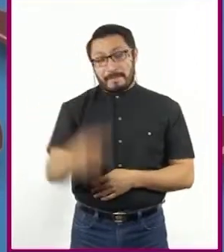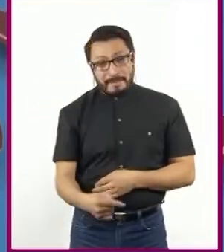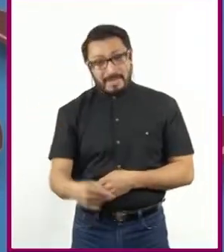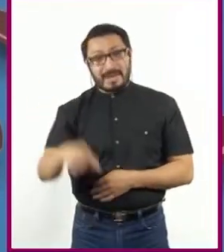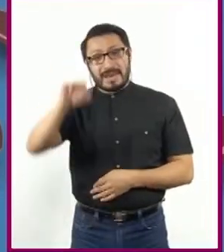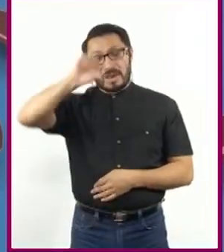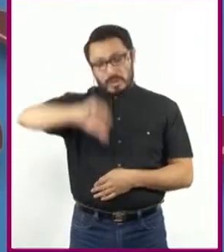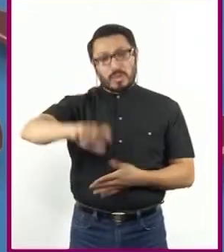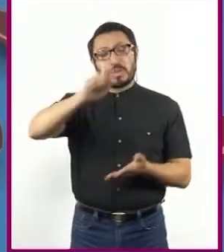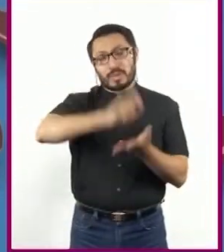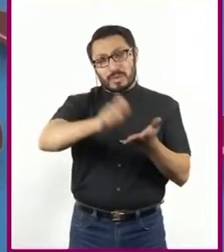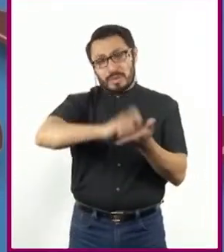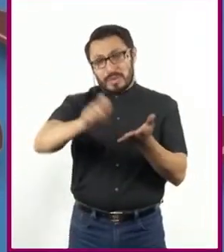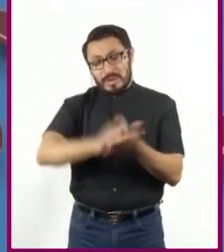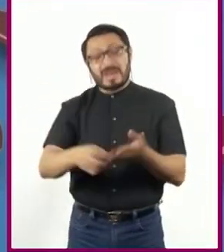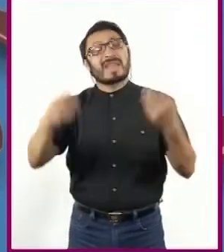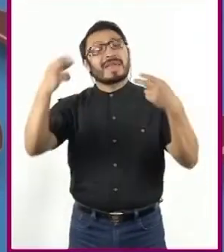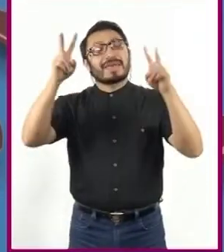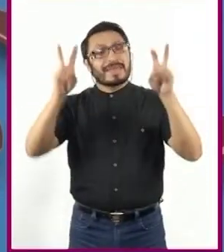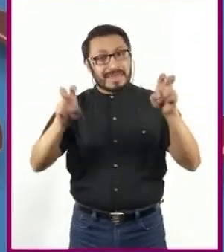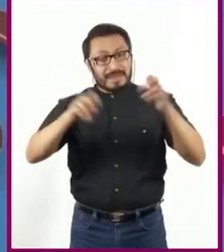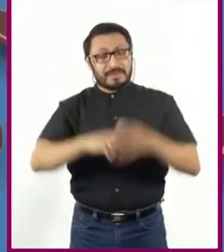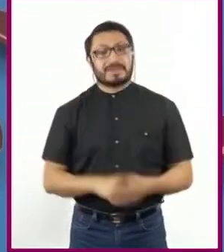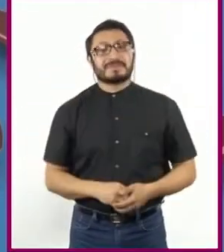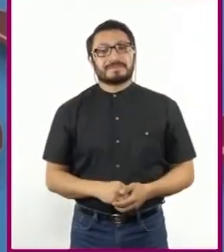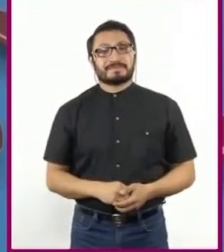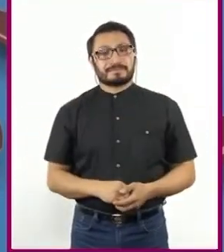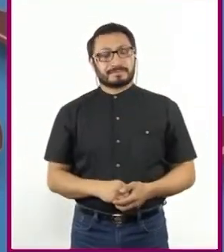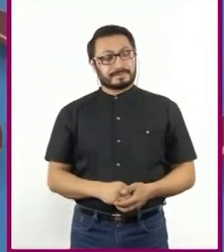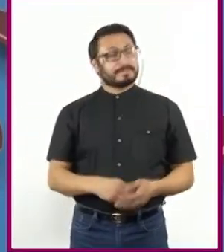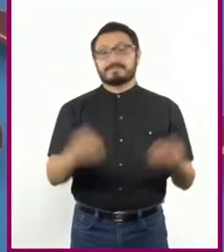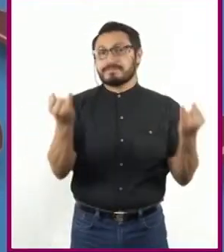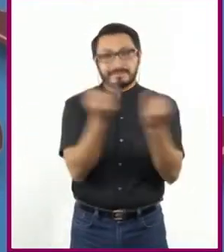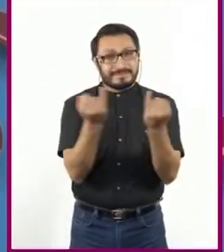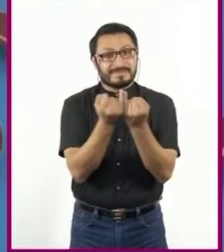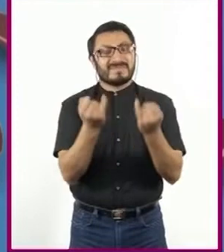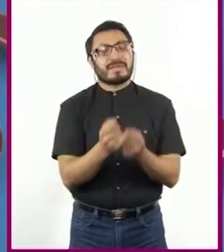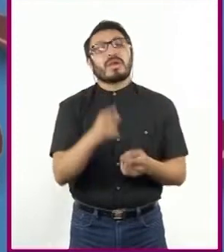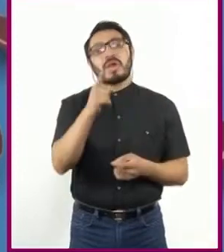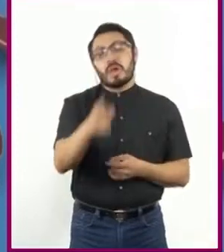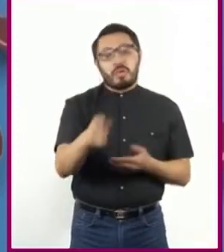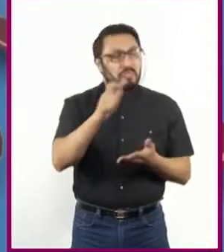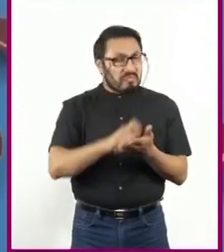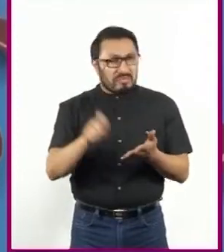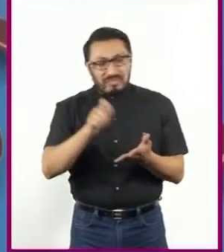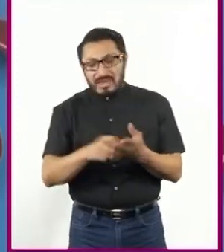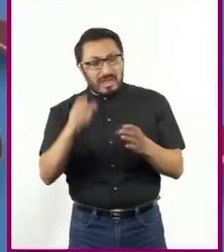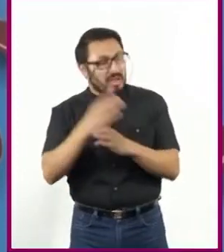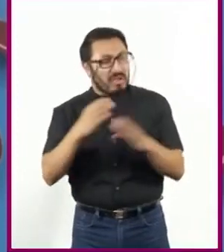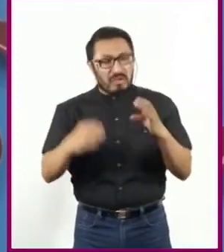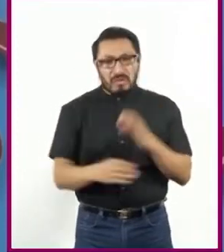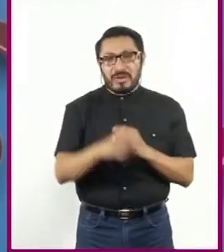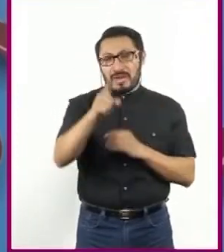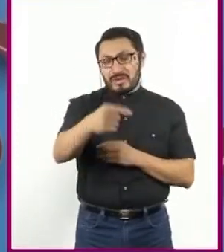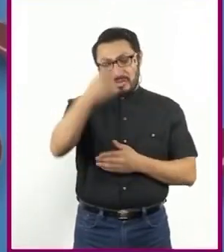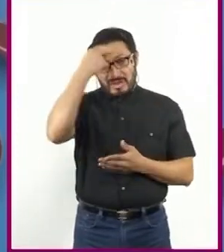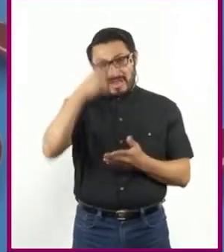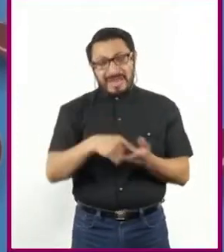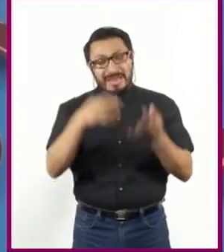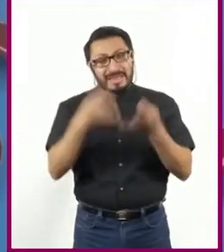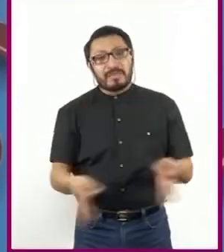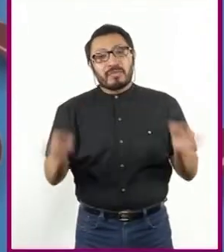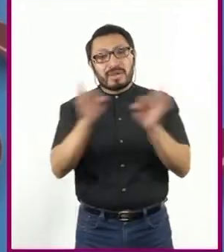el registro y desarrollo de las actividades, así como la toma de notas que serán de gran ayuda para